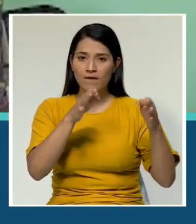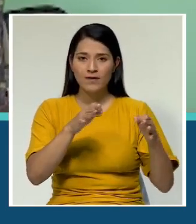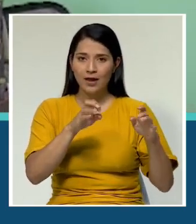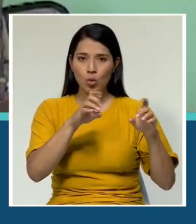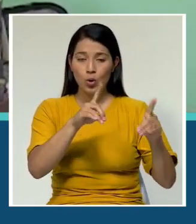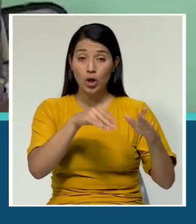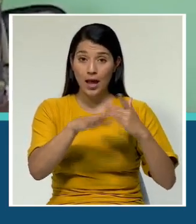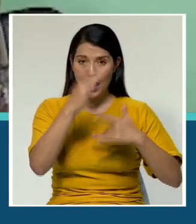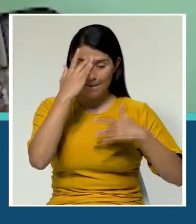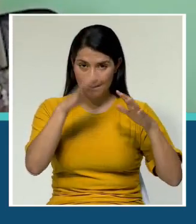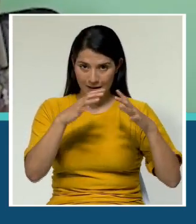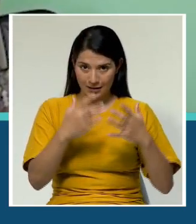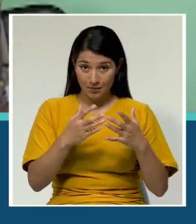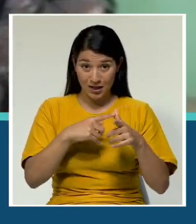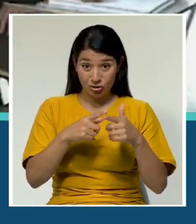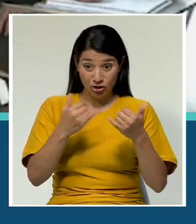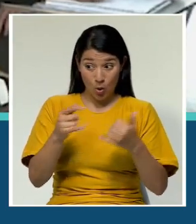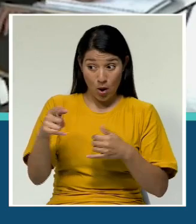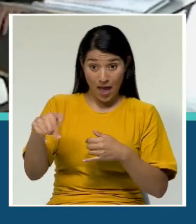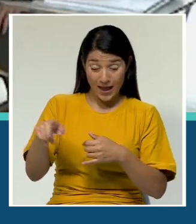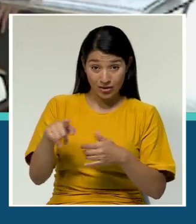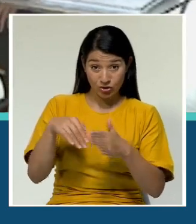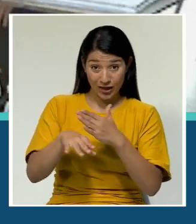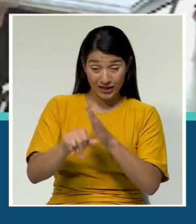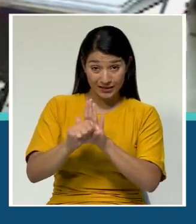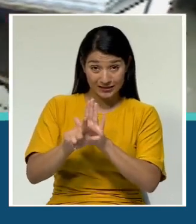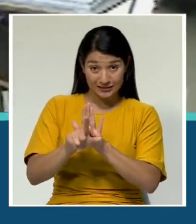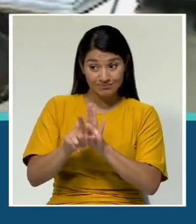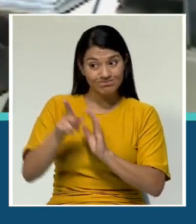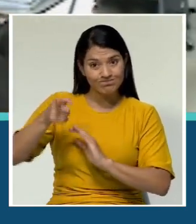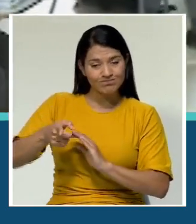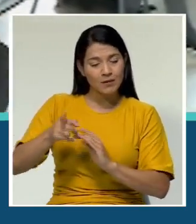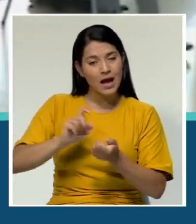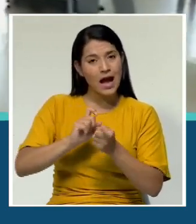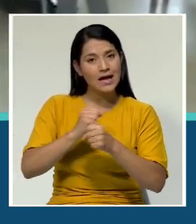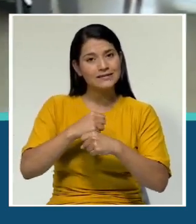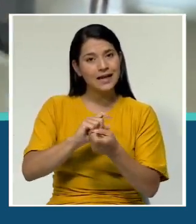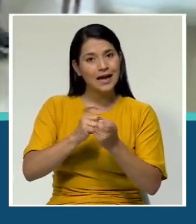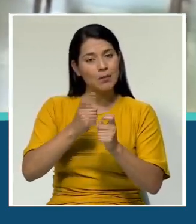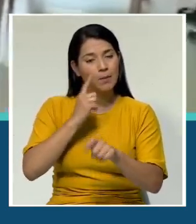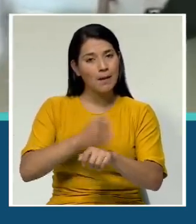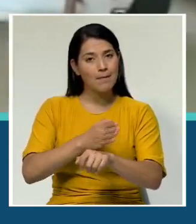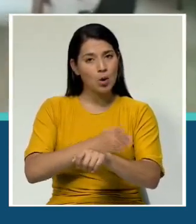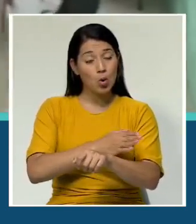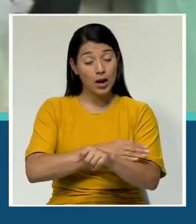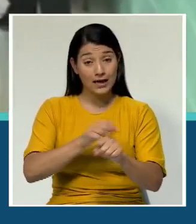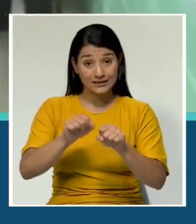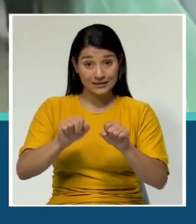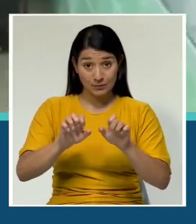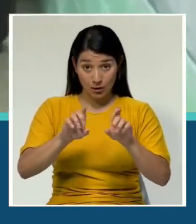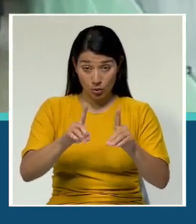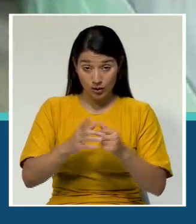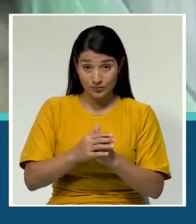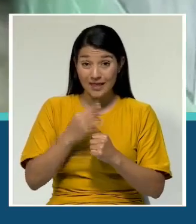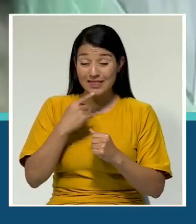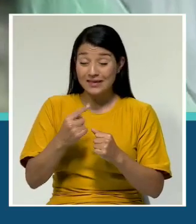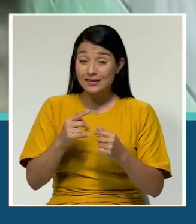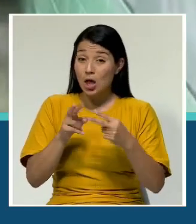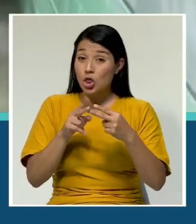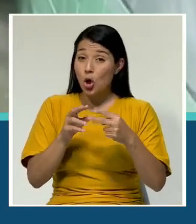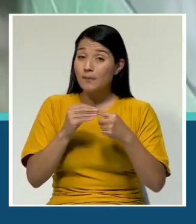manejo del Ministerio de Educación Pública durante la pandemia no fue el adecuado, y ahora ellos, desde la Asamblea Legislativa, están obligados a